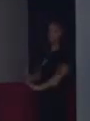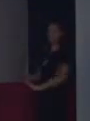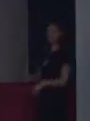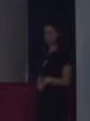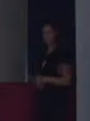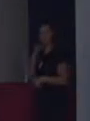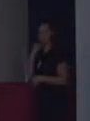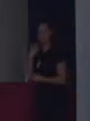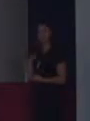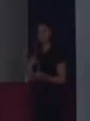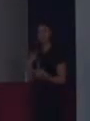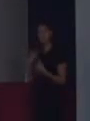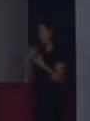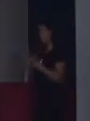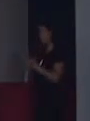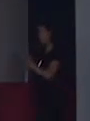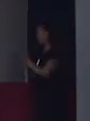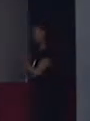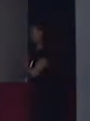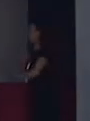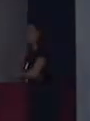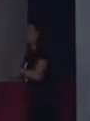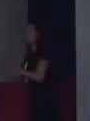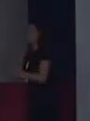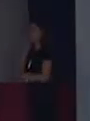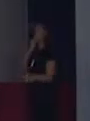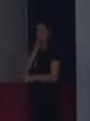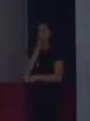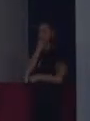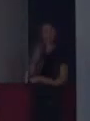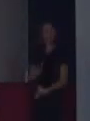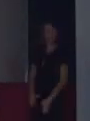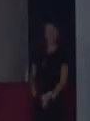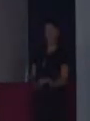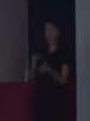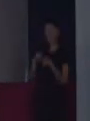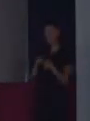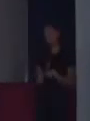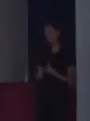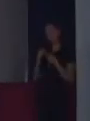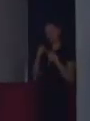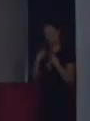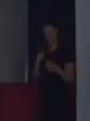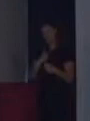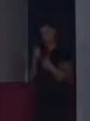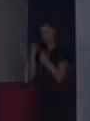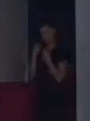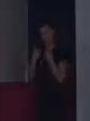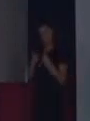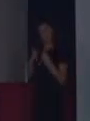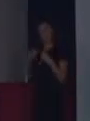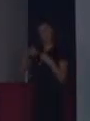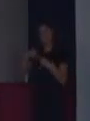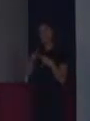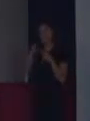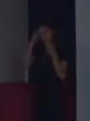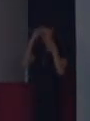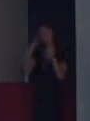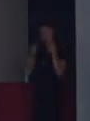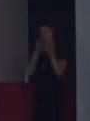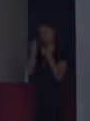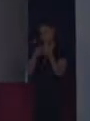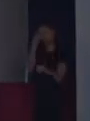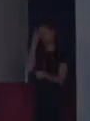y contar nuestros problemas. Tenemos que educarnos nosotros primero, y el Estado lo está haciendo, porque la cuidadora y el